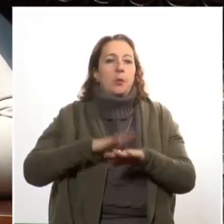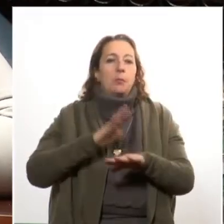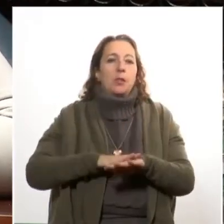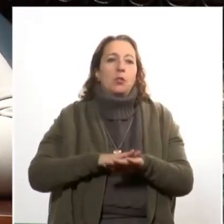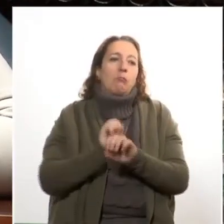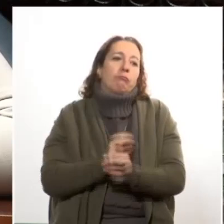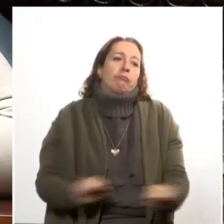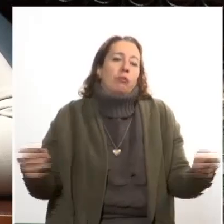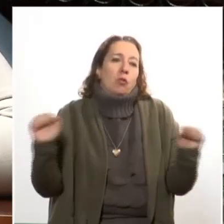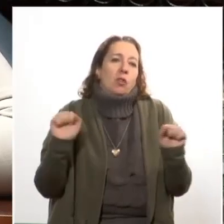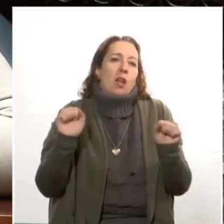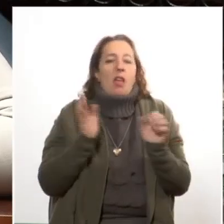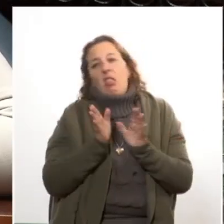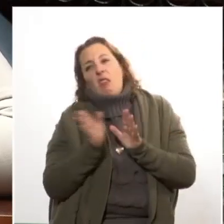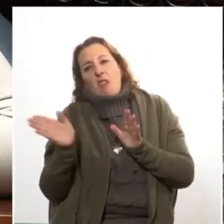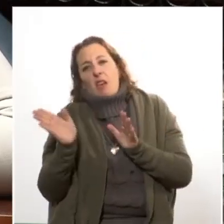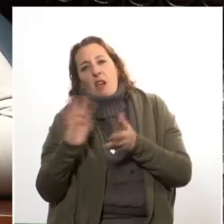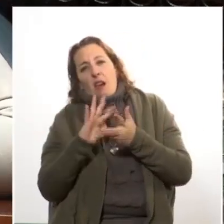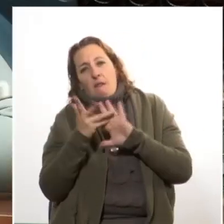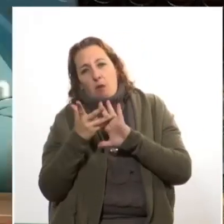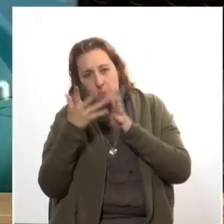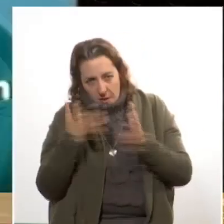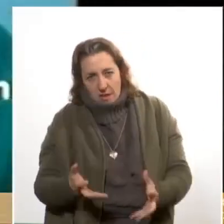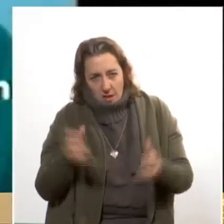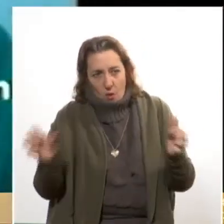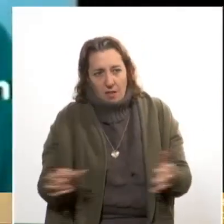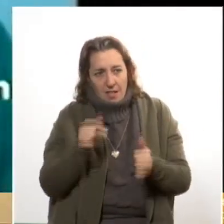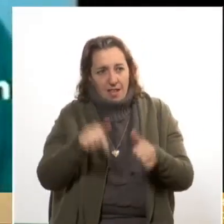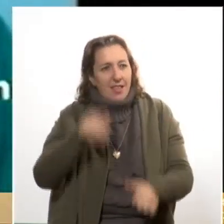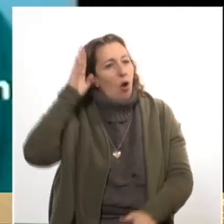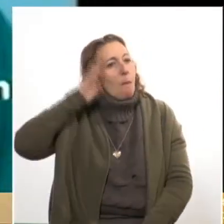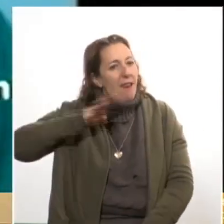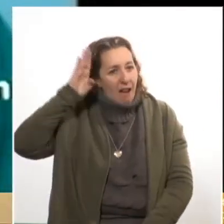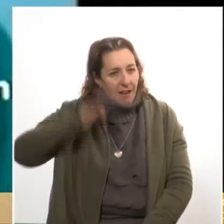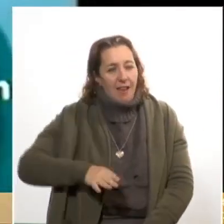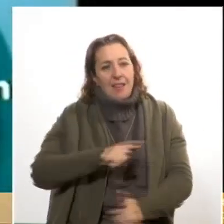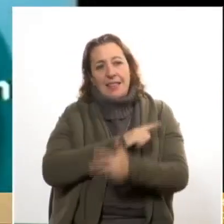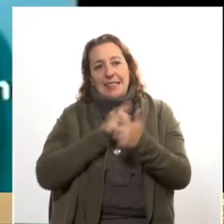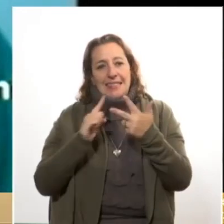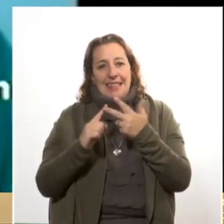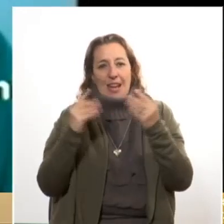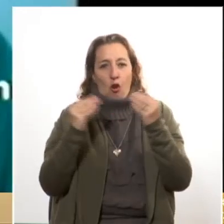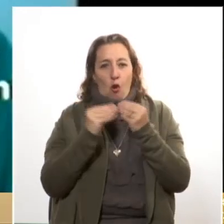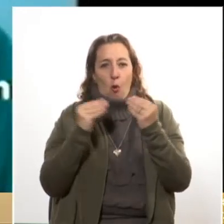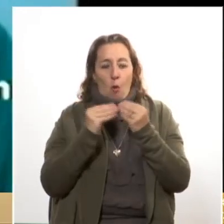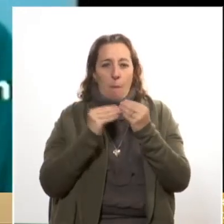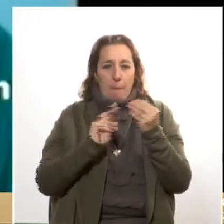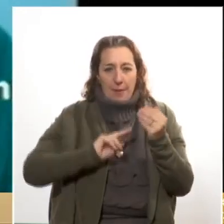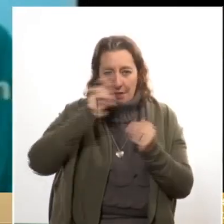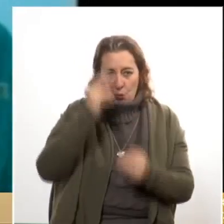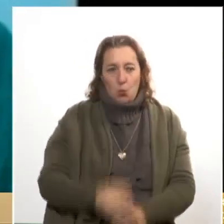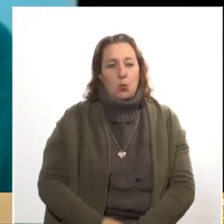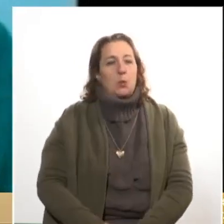que podrían desviar, Presidenta, el sentido de este merecido homenaje a estas queridas compatriotas. Apenas